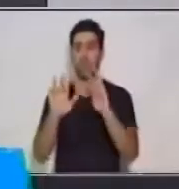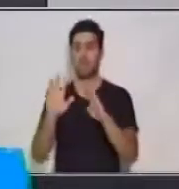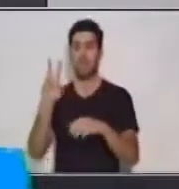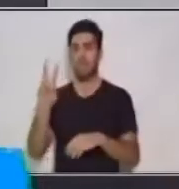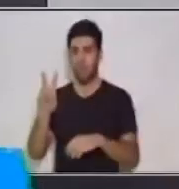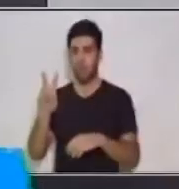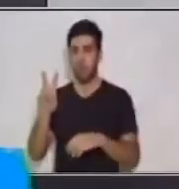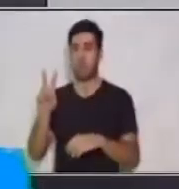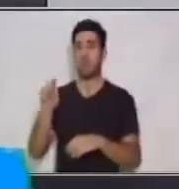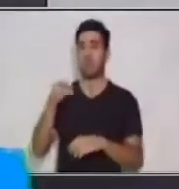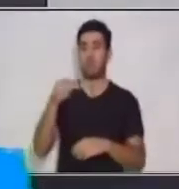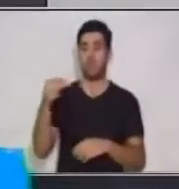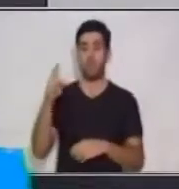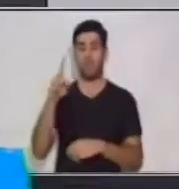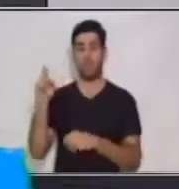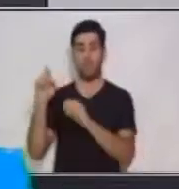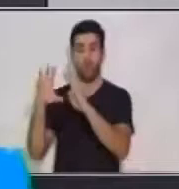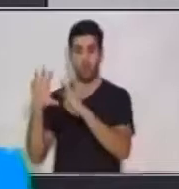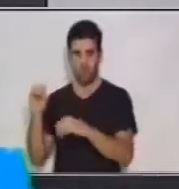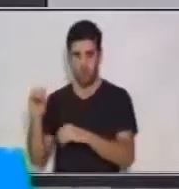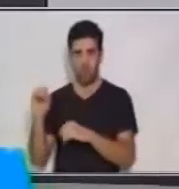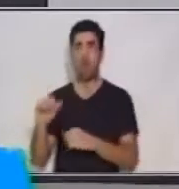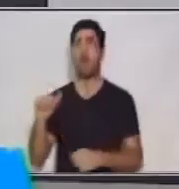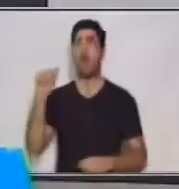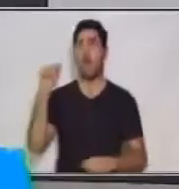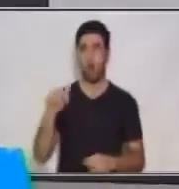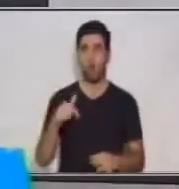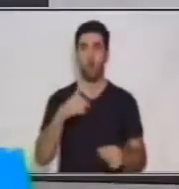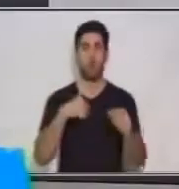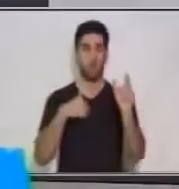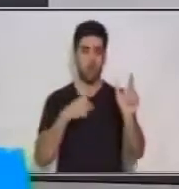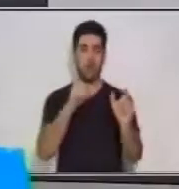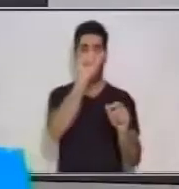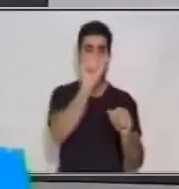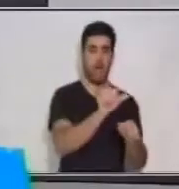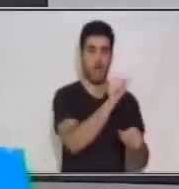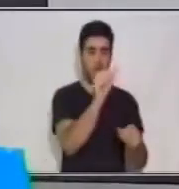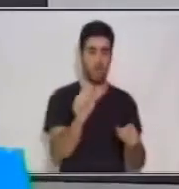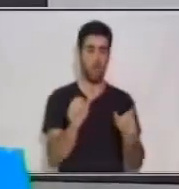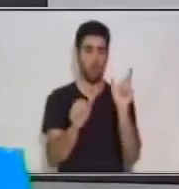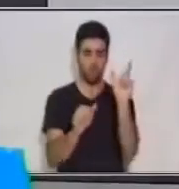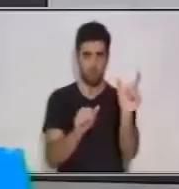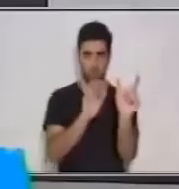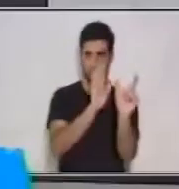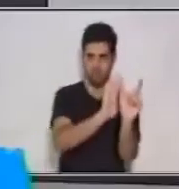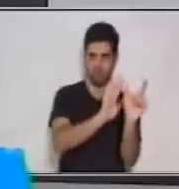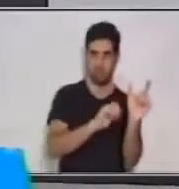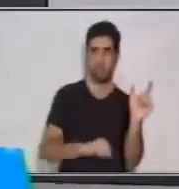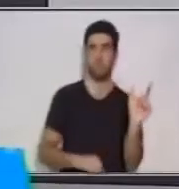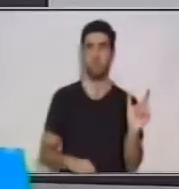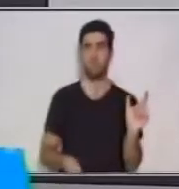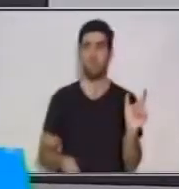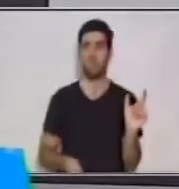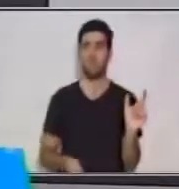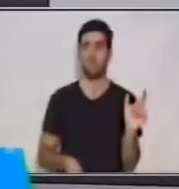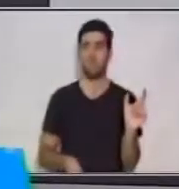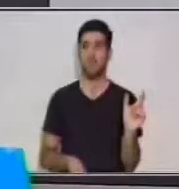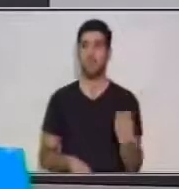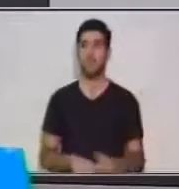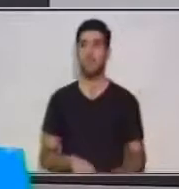116.82 y esto es igual a 180 grados. Seguimos manteniendo como variable el